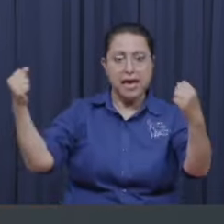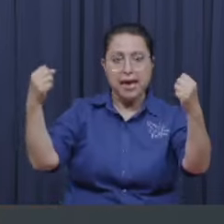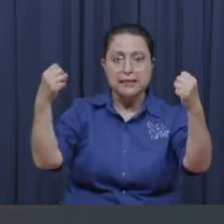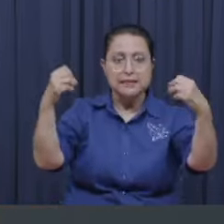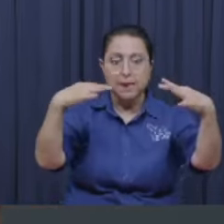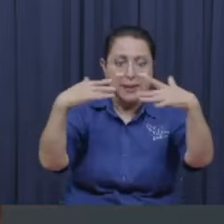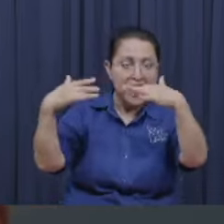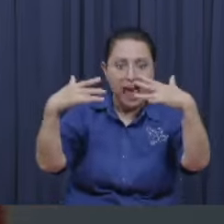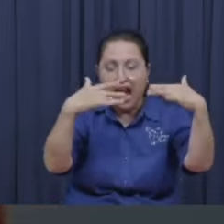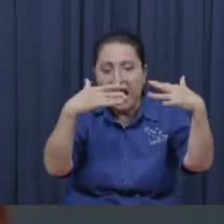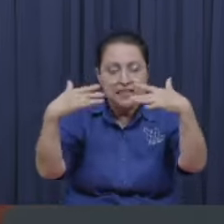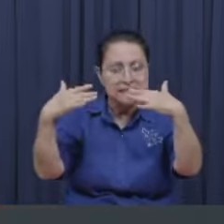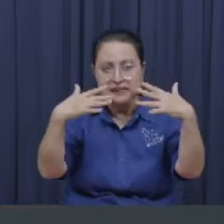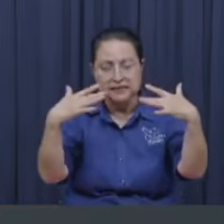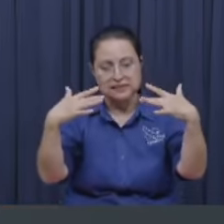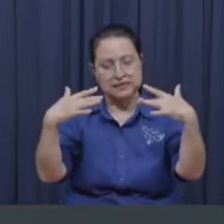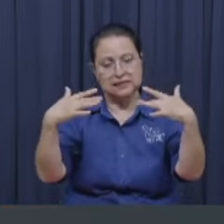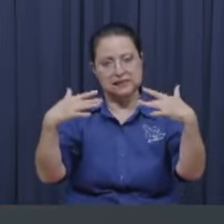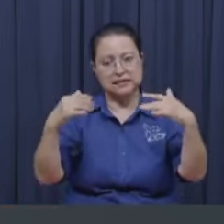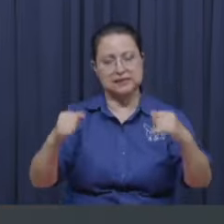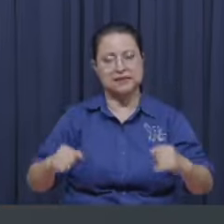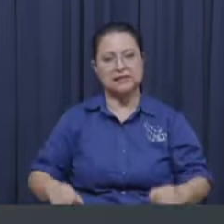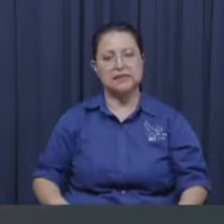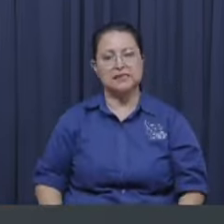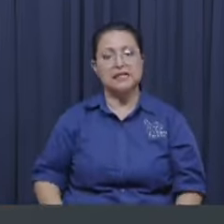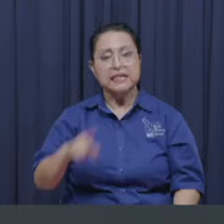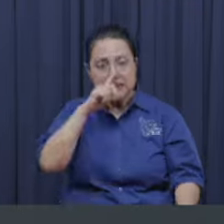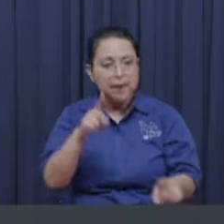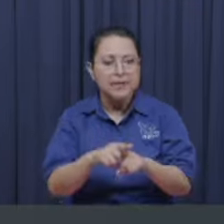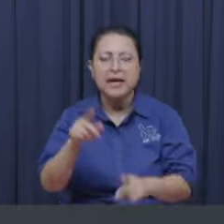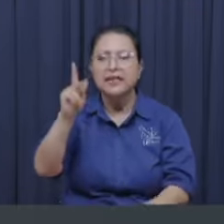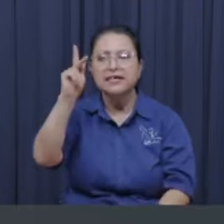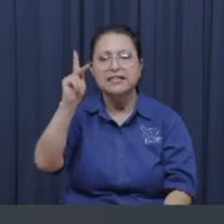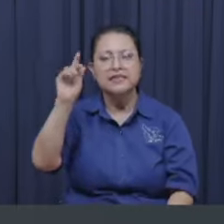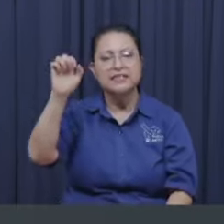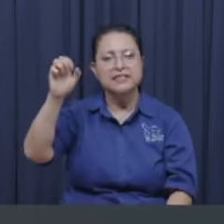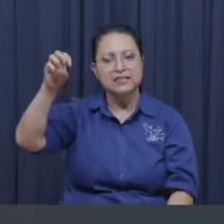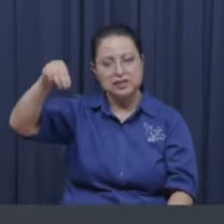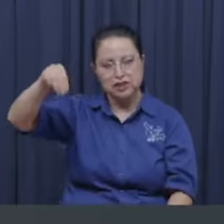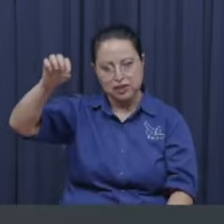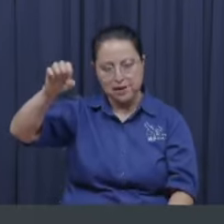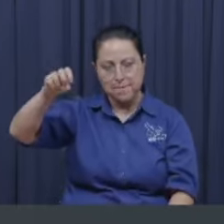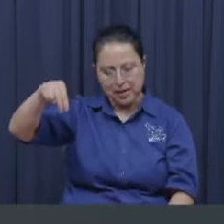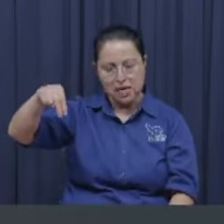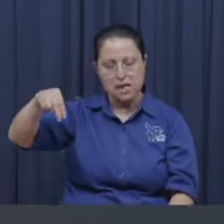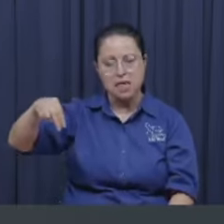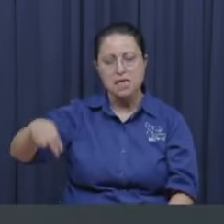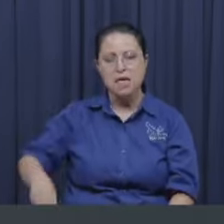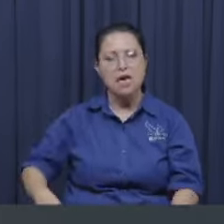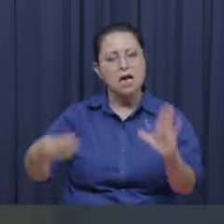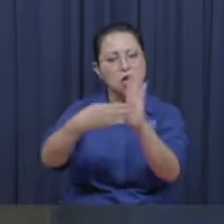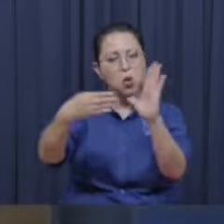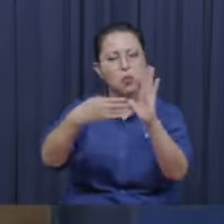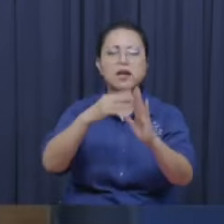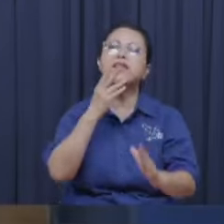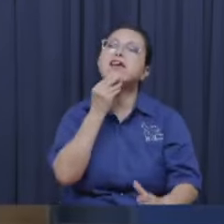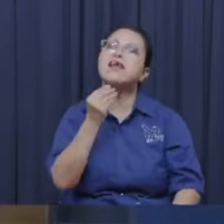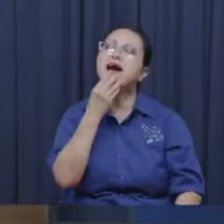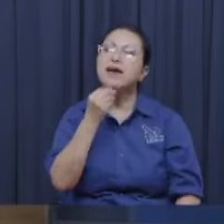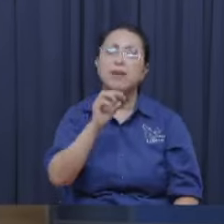Y que ahora viene, y no solo ellos, porque Yemen también lo atacó a Israel, 35.